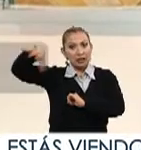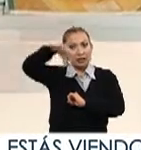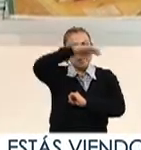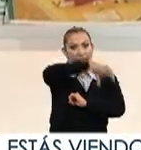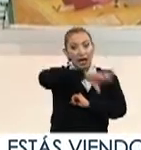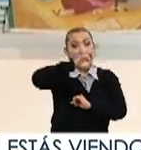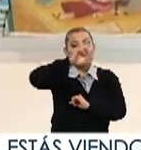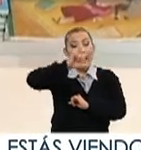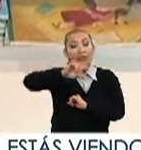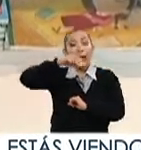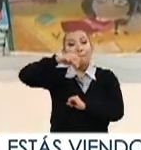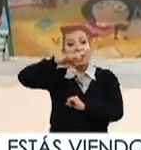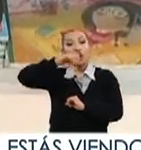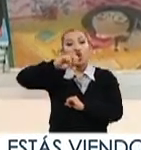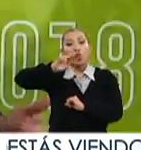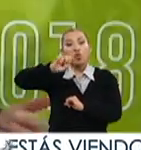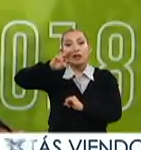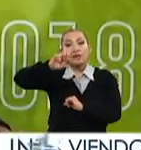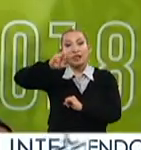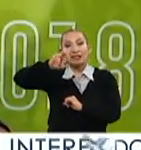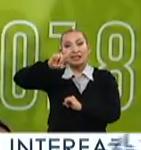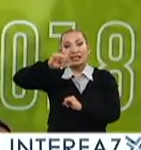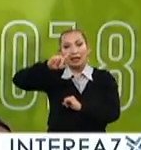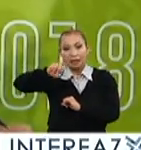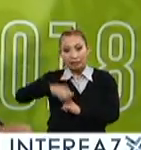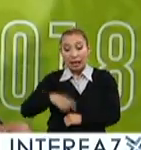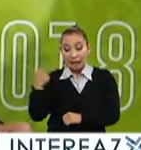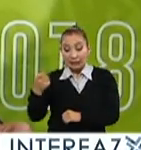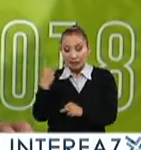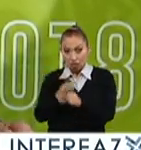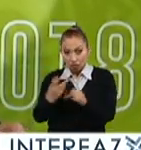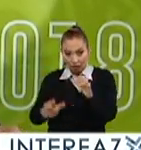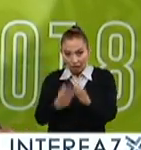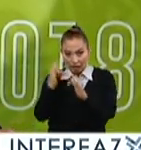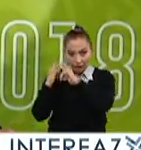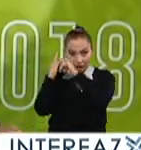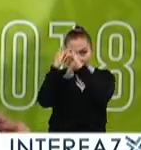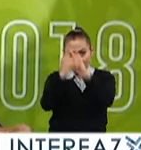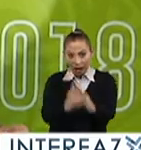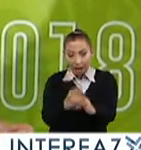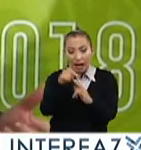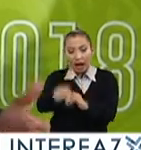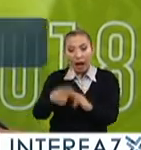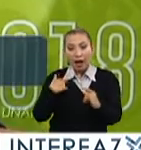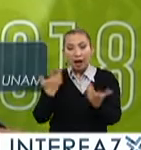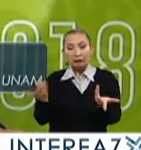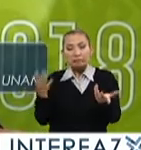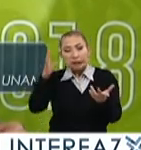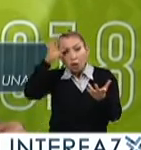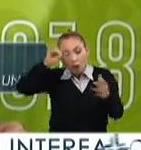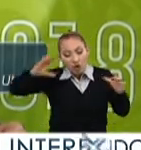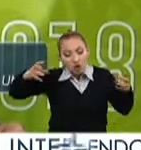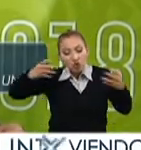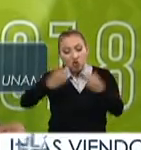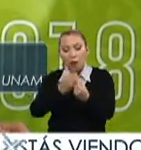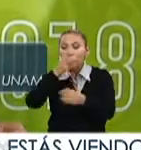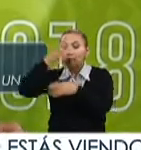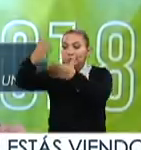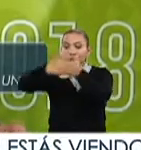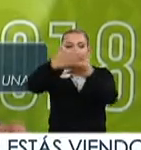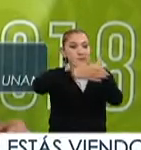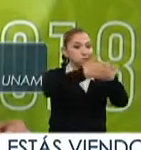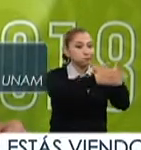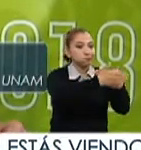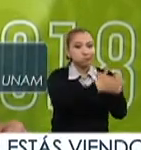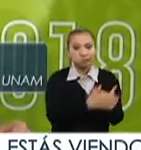de la red de macrouniversidades. De nueva cuenta, en esta segunda edición de la feria, va a coincidir con la